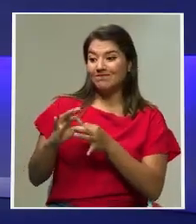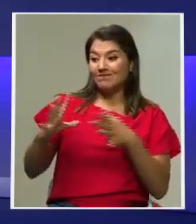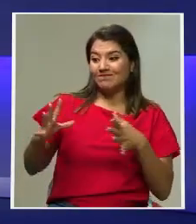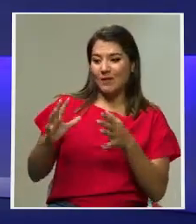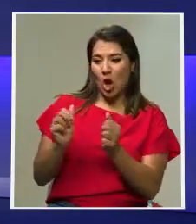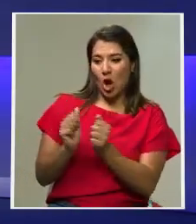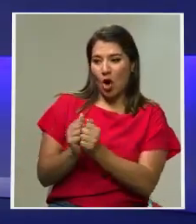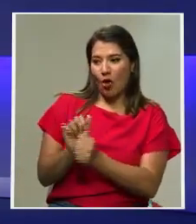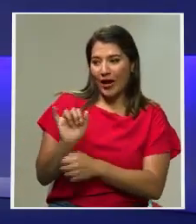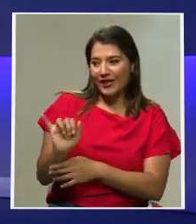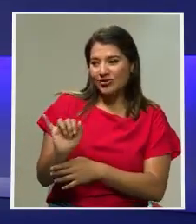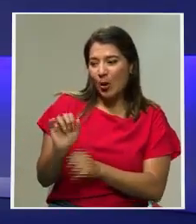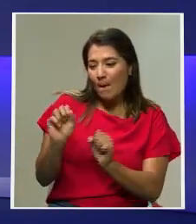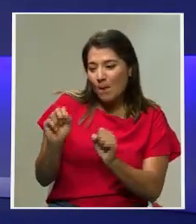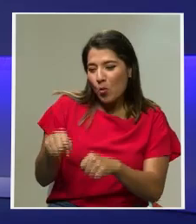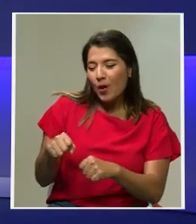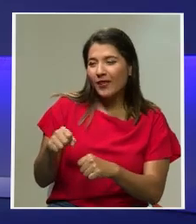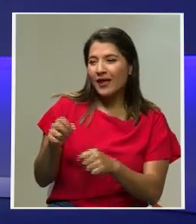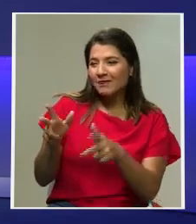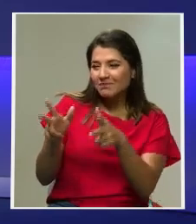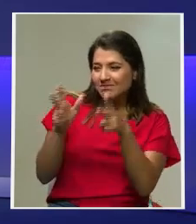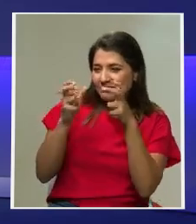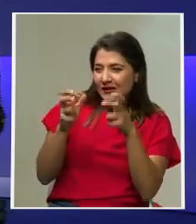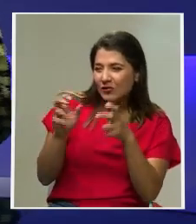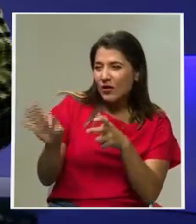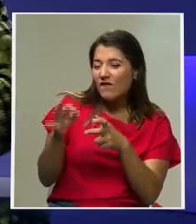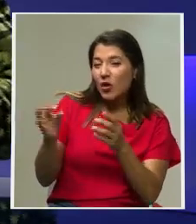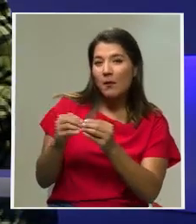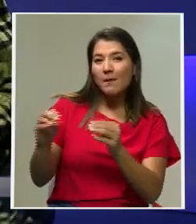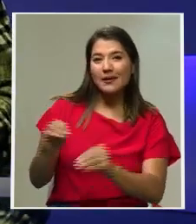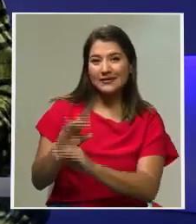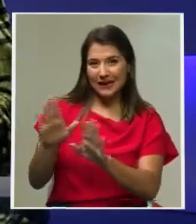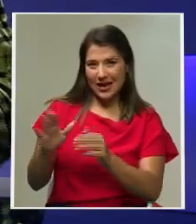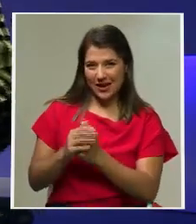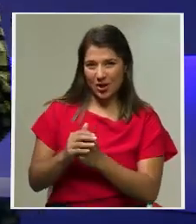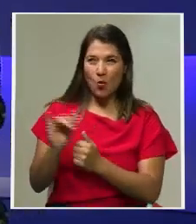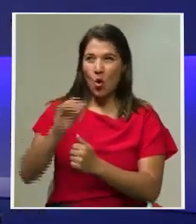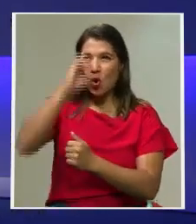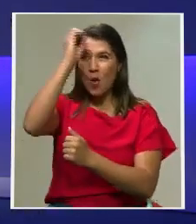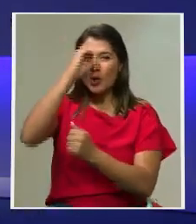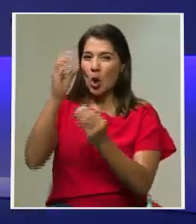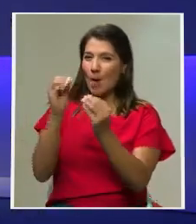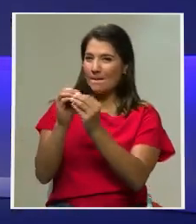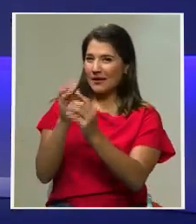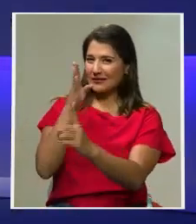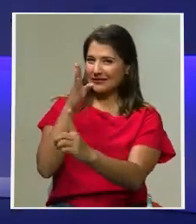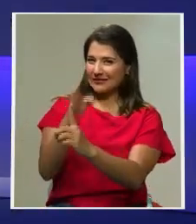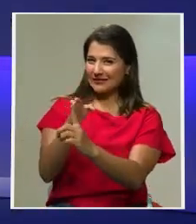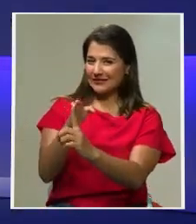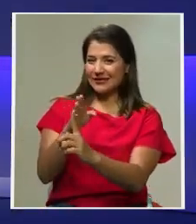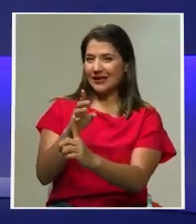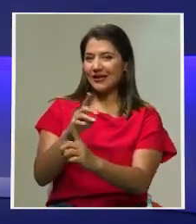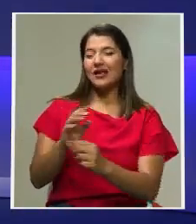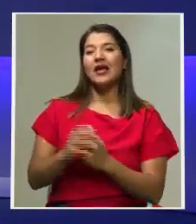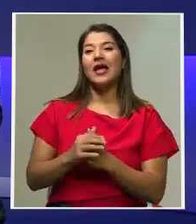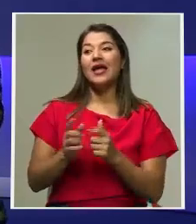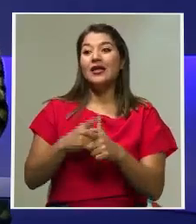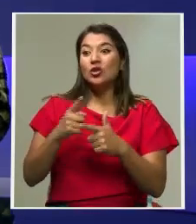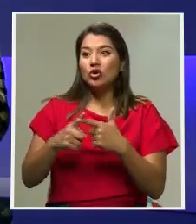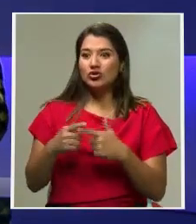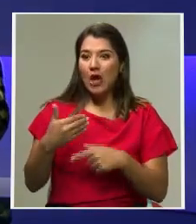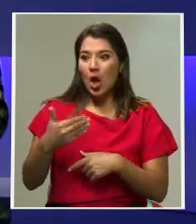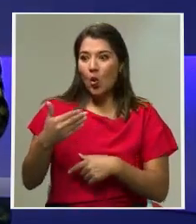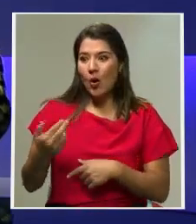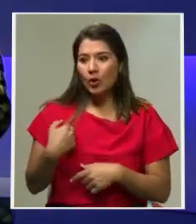nos parece que más bien, a nosotros y a nosotras nos parece que más bien cuanto más pasión nos despierta un objeto, quizá mejor lo